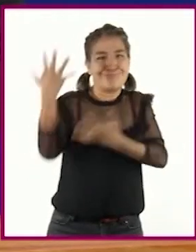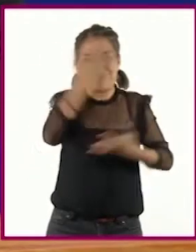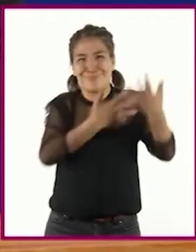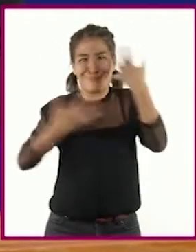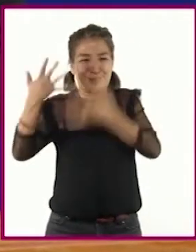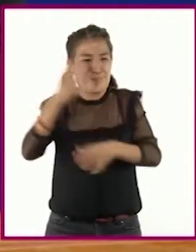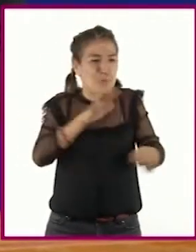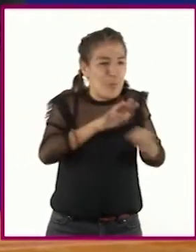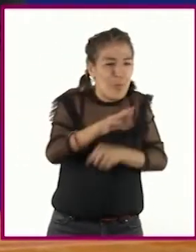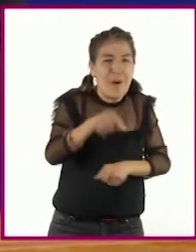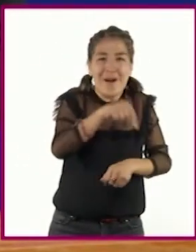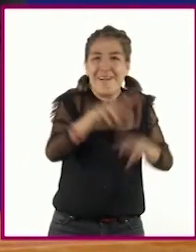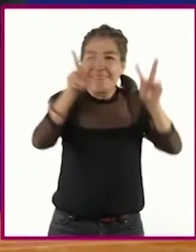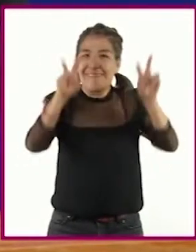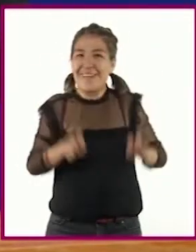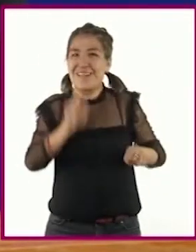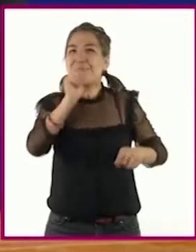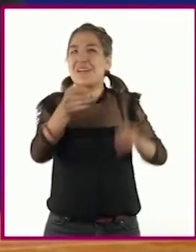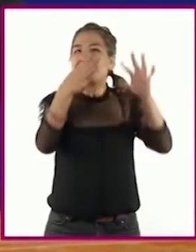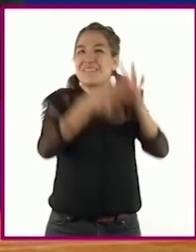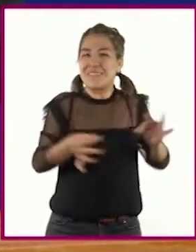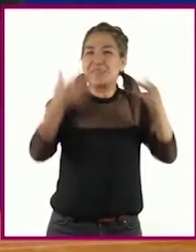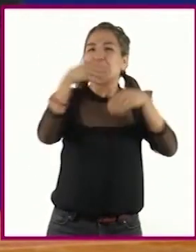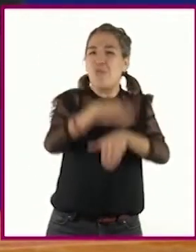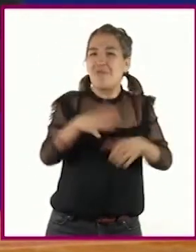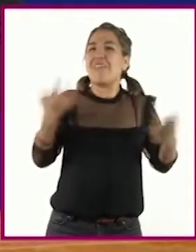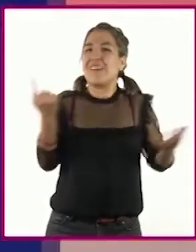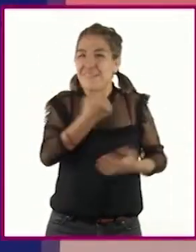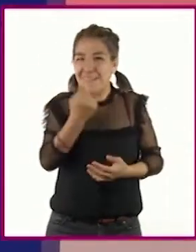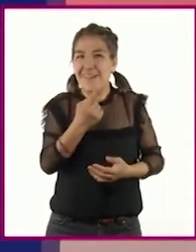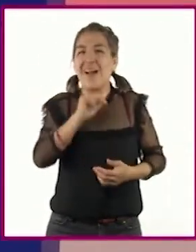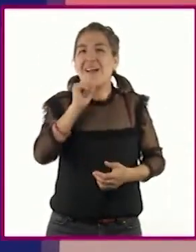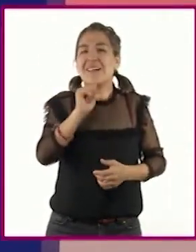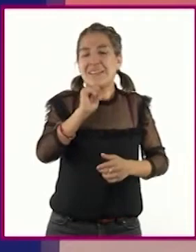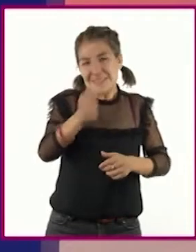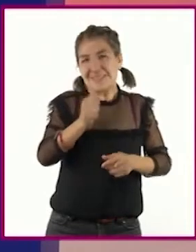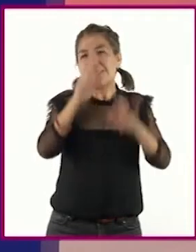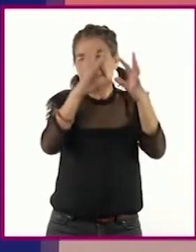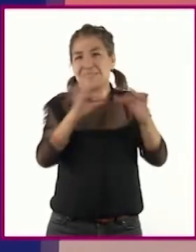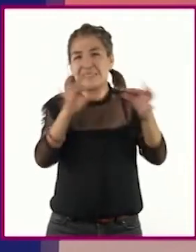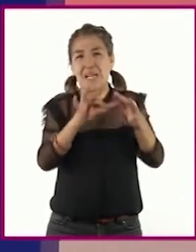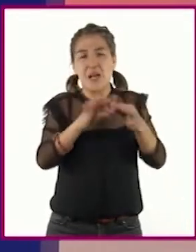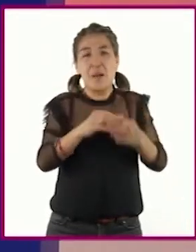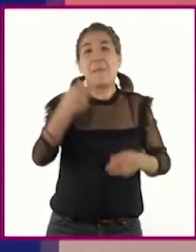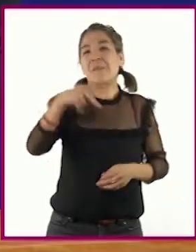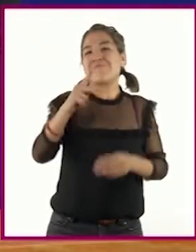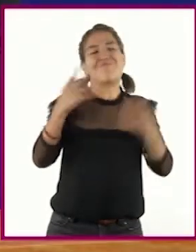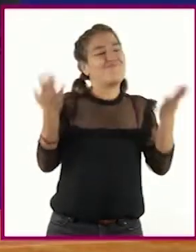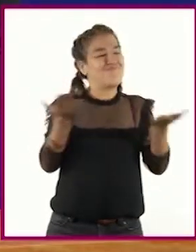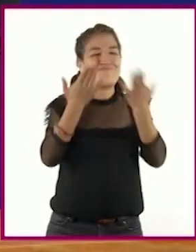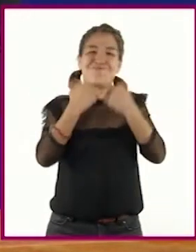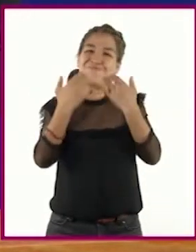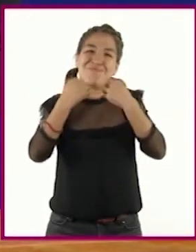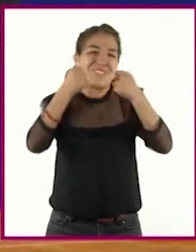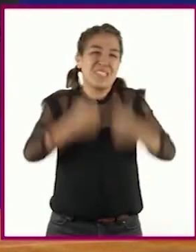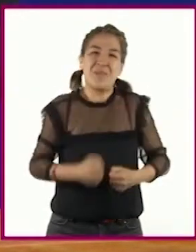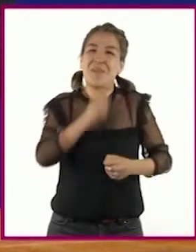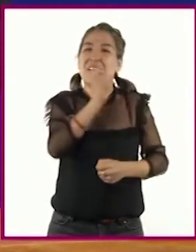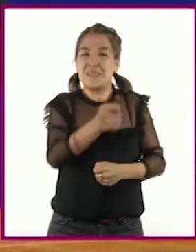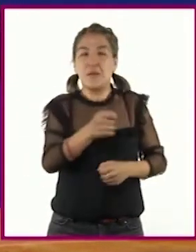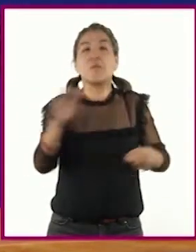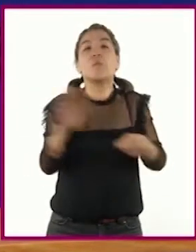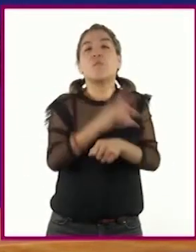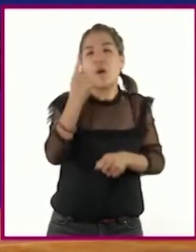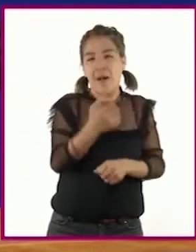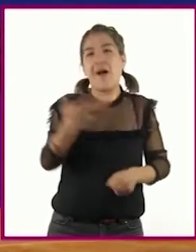saber de qué tratará su tema. Puedes inferir el contenido, pero no estar seguro. Y esto es porque